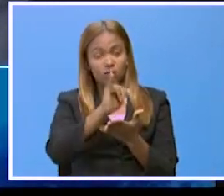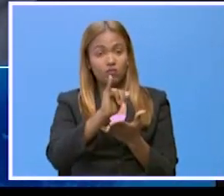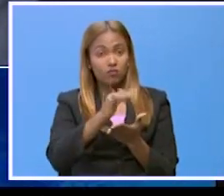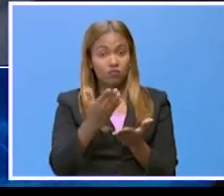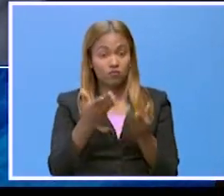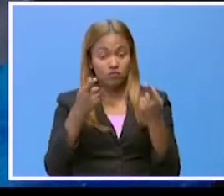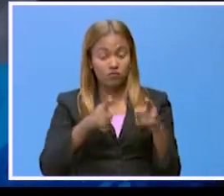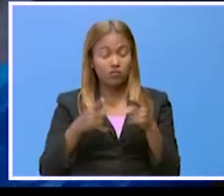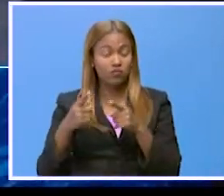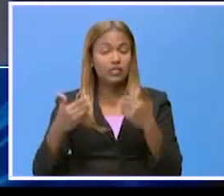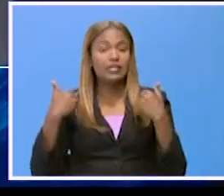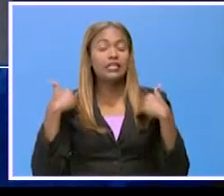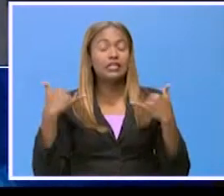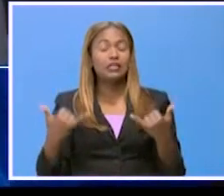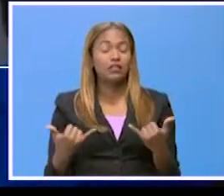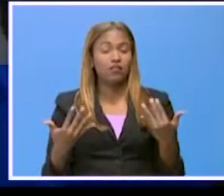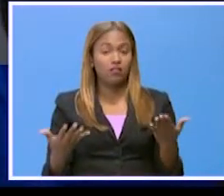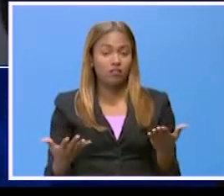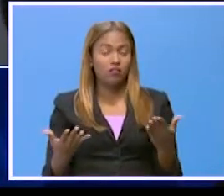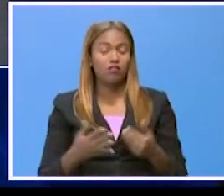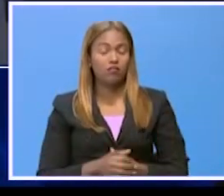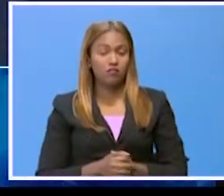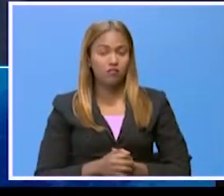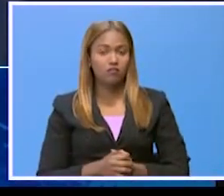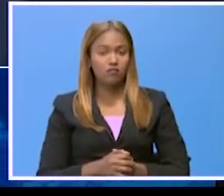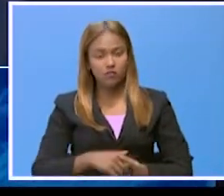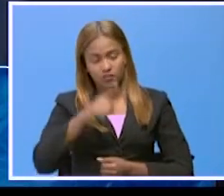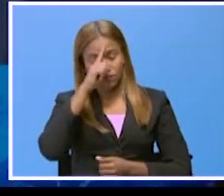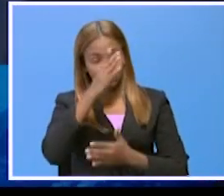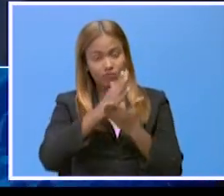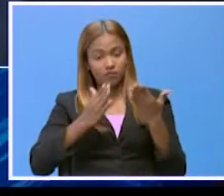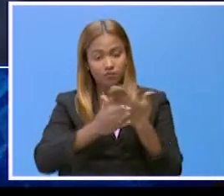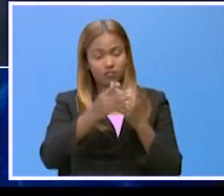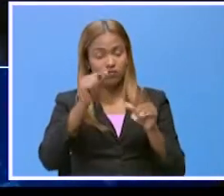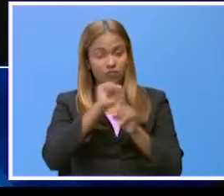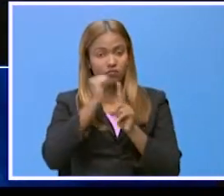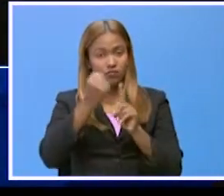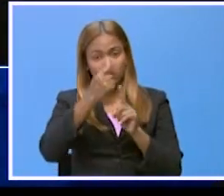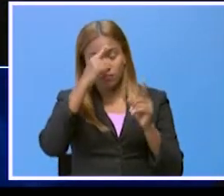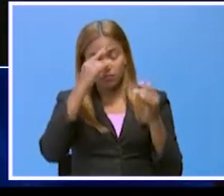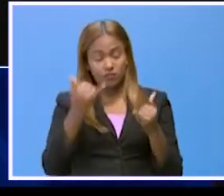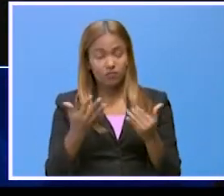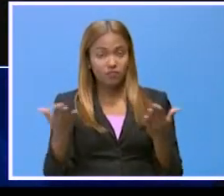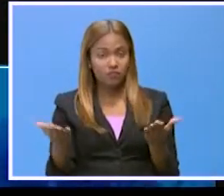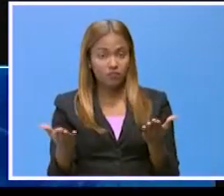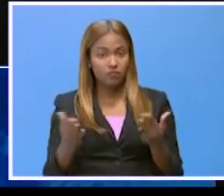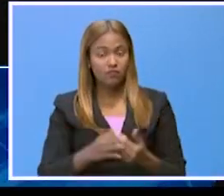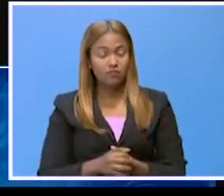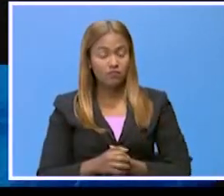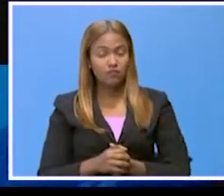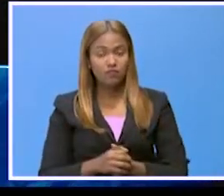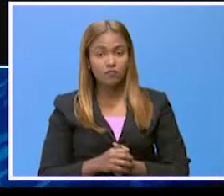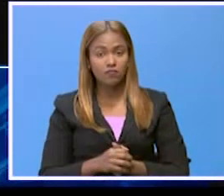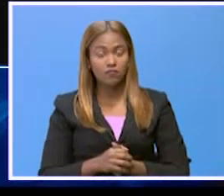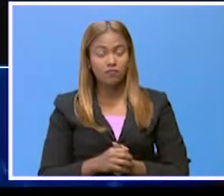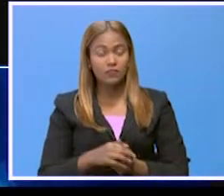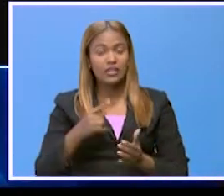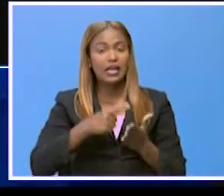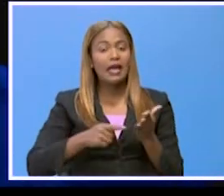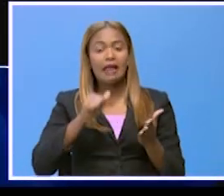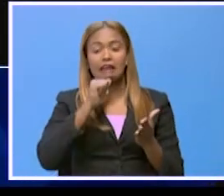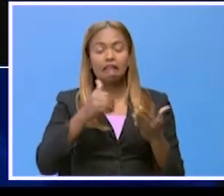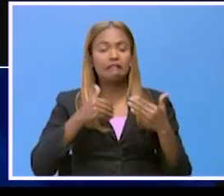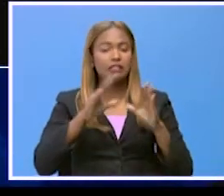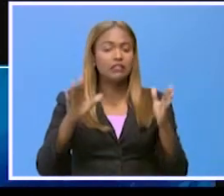es taxativa historia parte de la situación que hoy no se